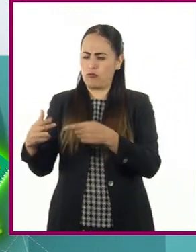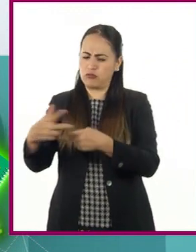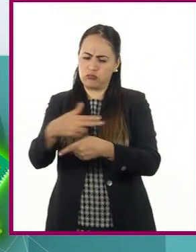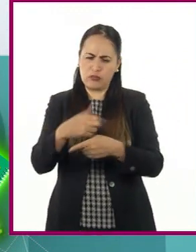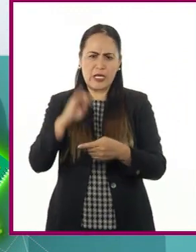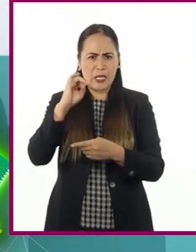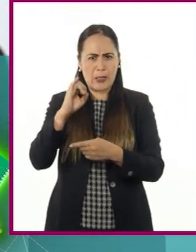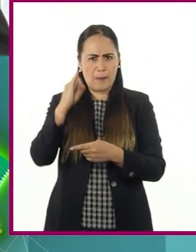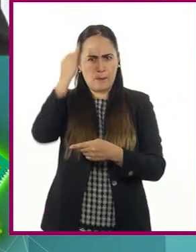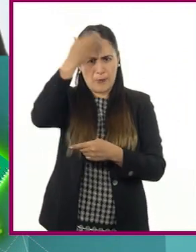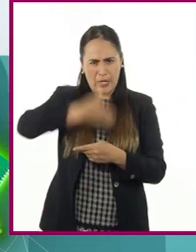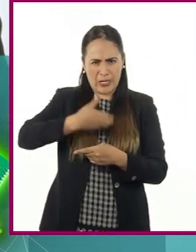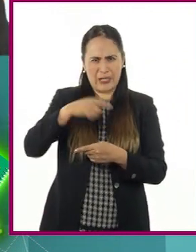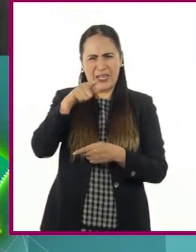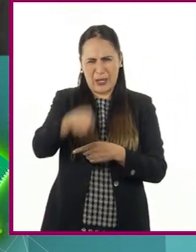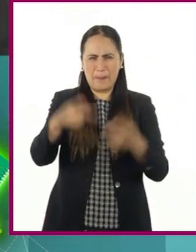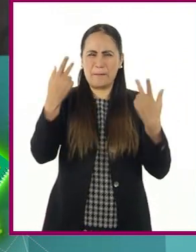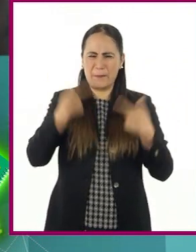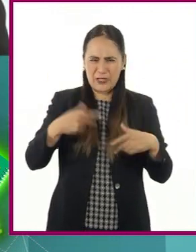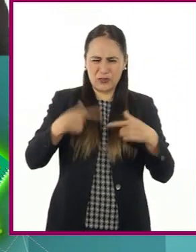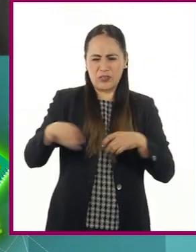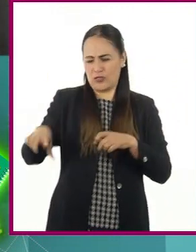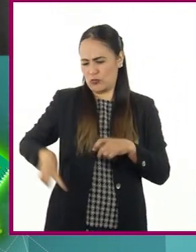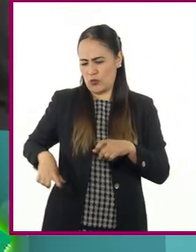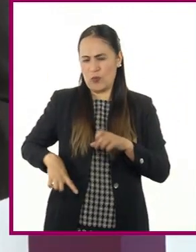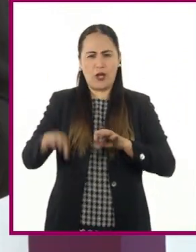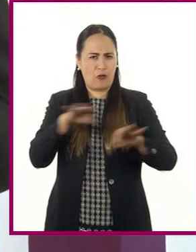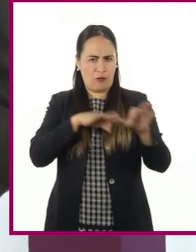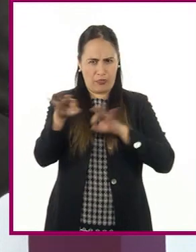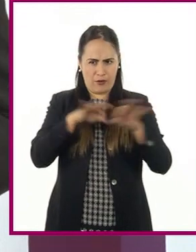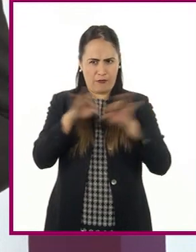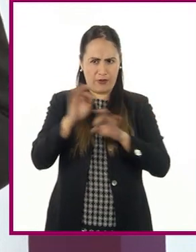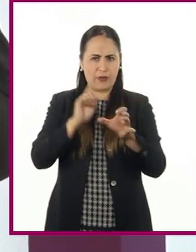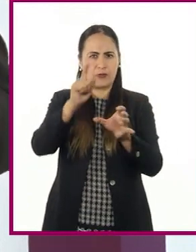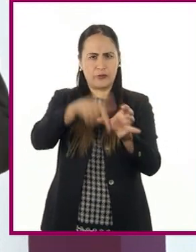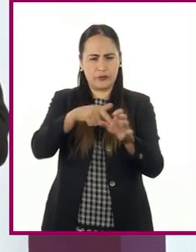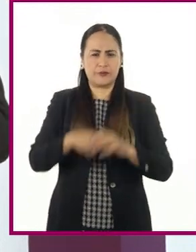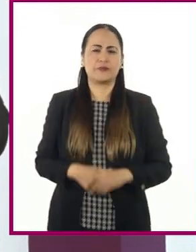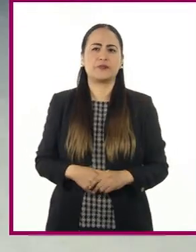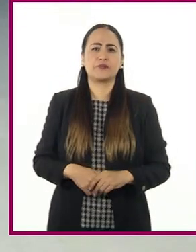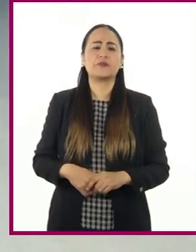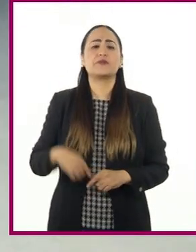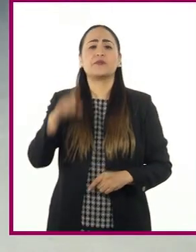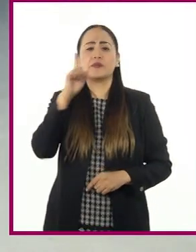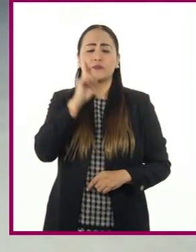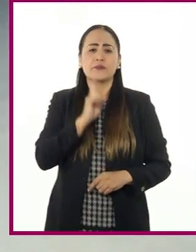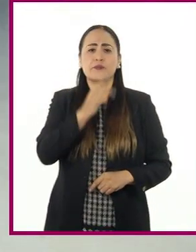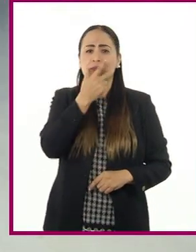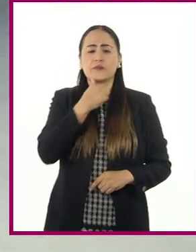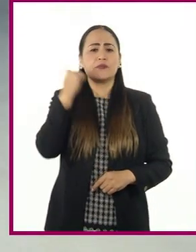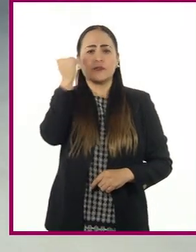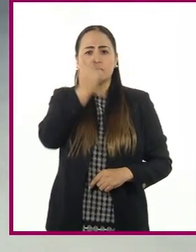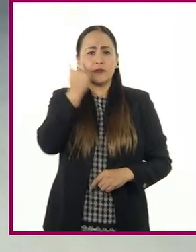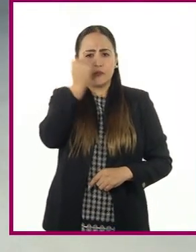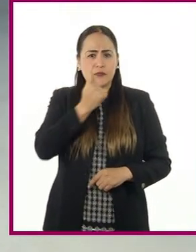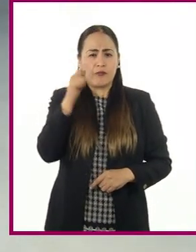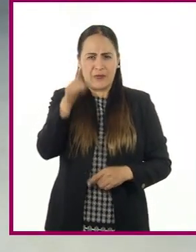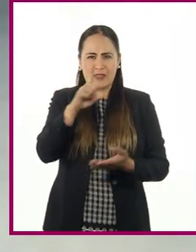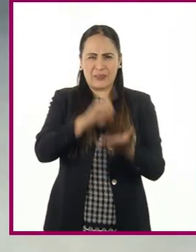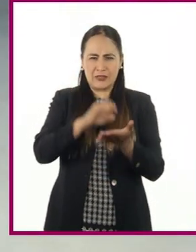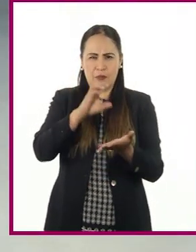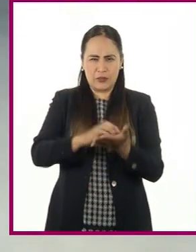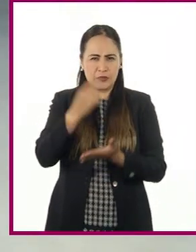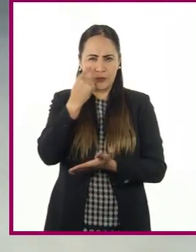imágenes de servidoras y servidores públicos. A las alumnas y alumnos con discapacidad visual,